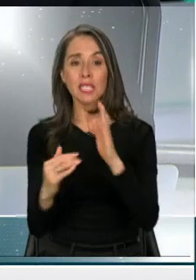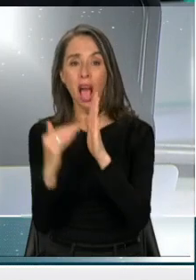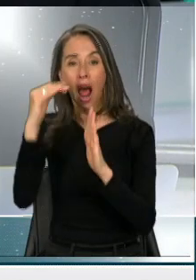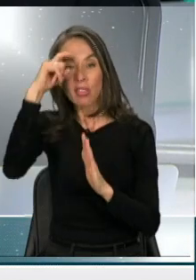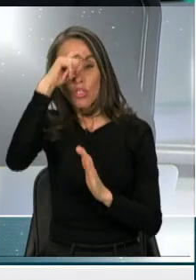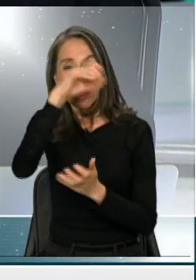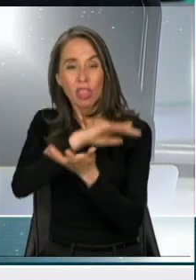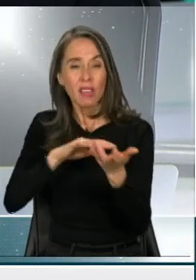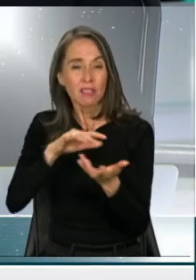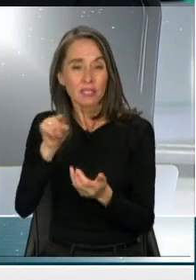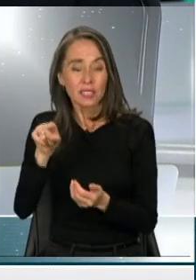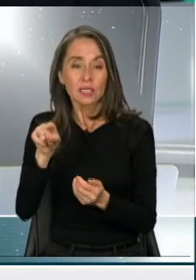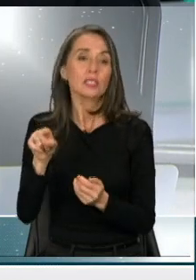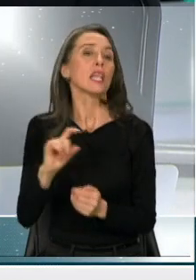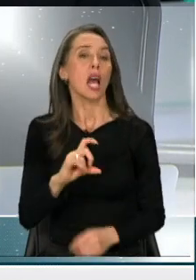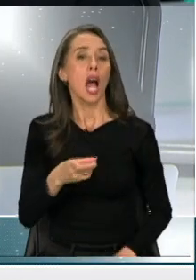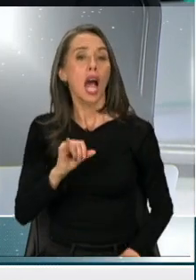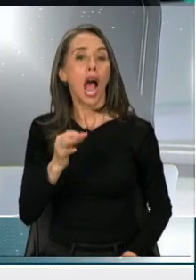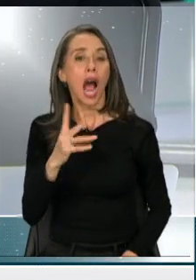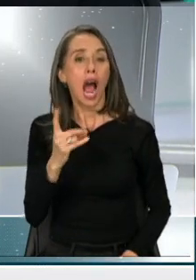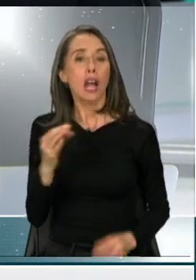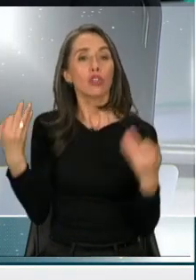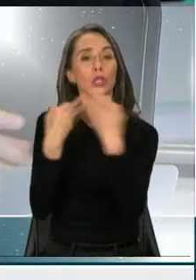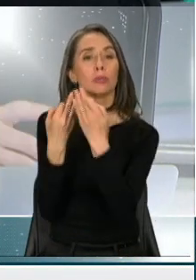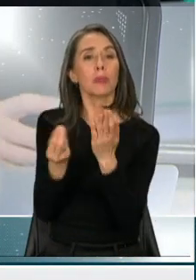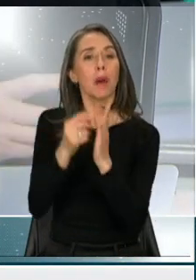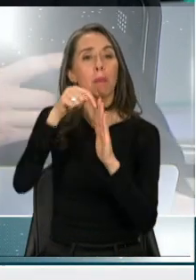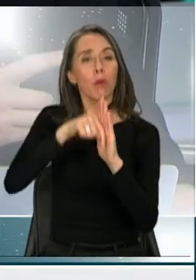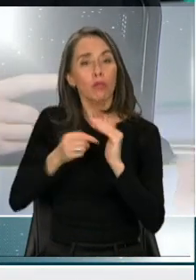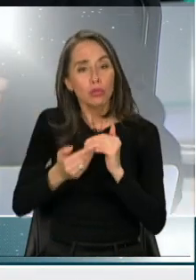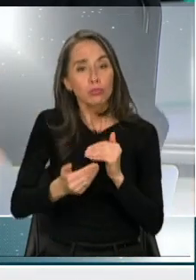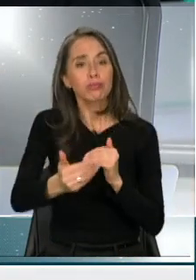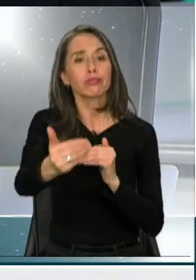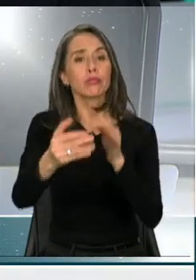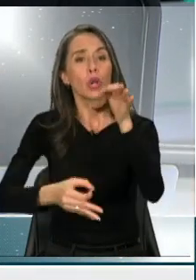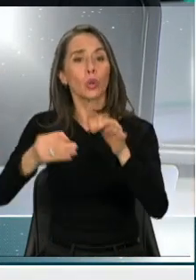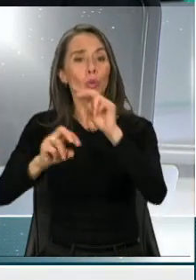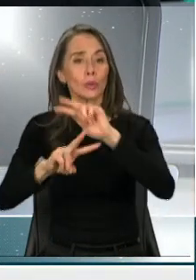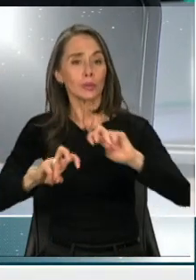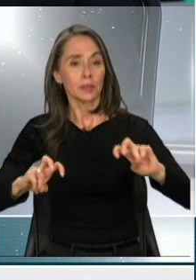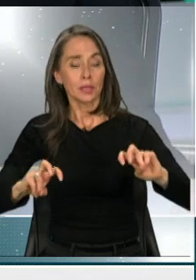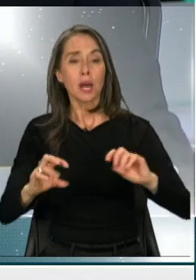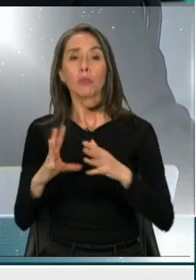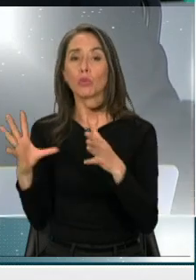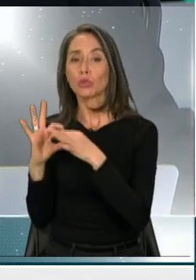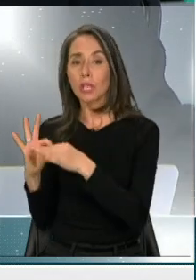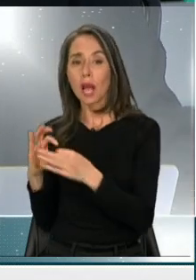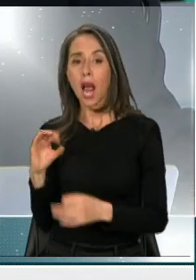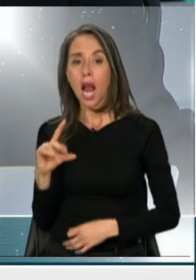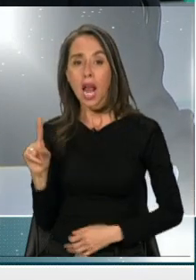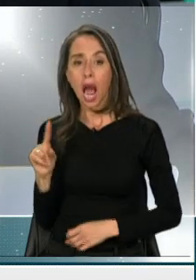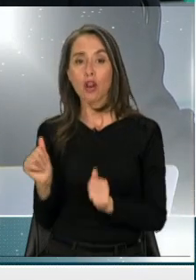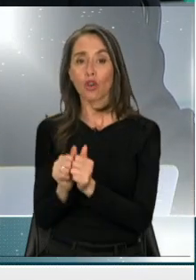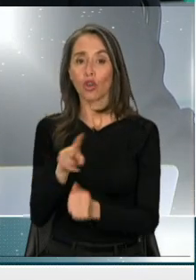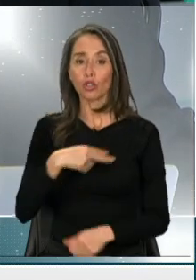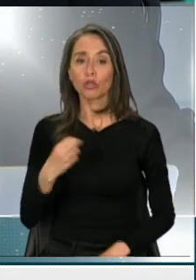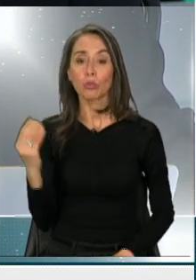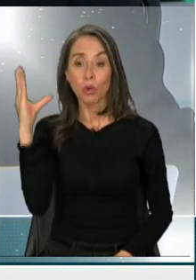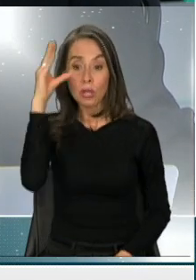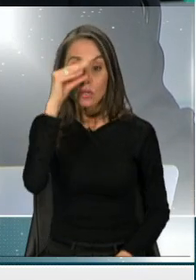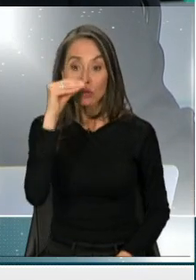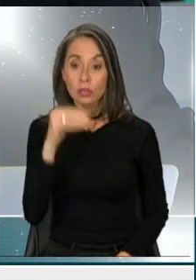para profundizar en el camino judicial que se abre carlos muchísimas gracias por estar con nosotros y muy buenas noches